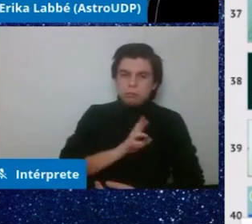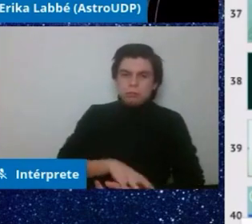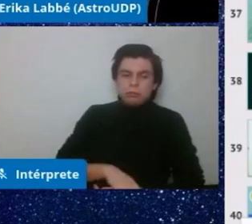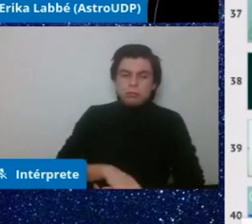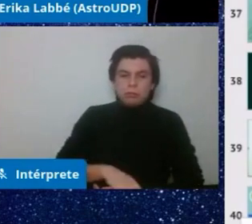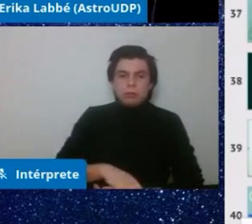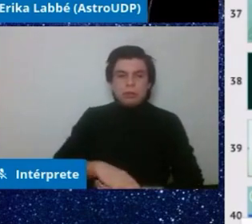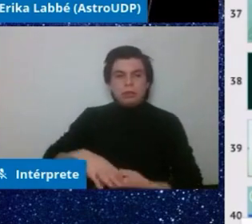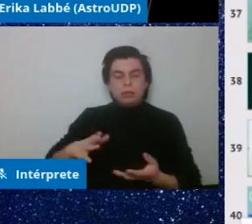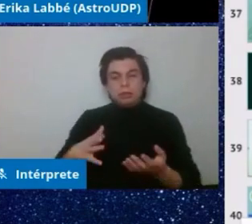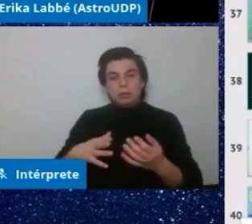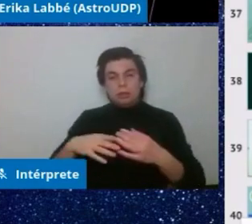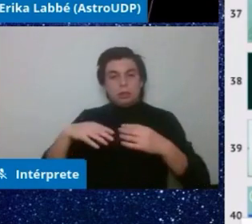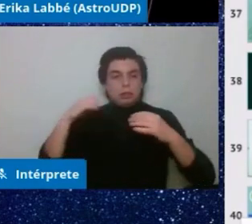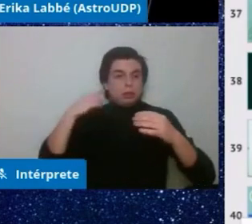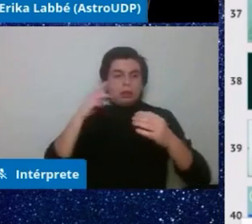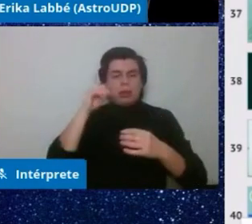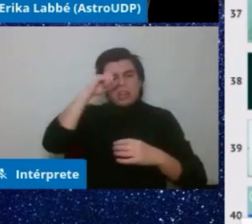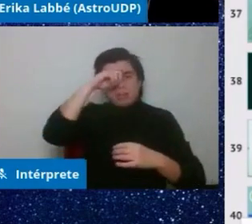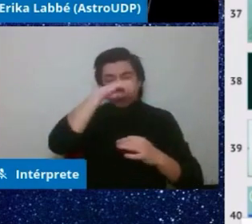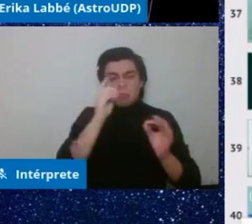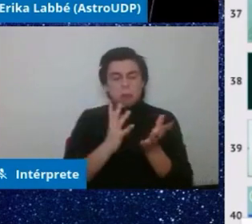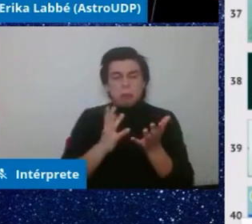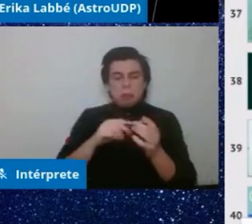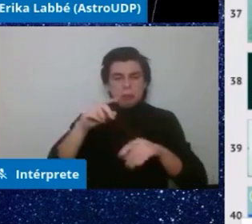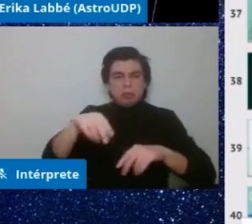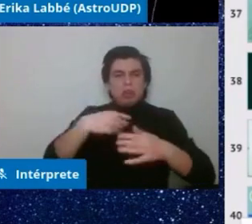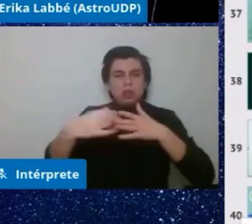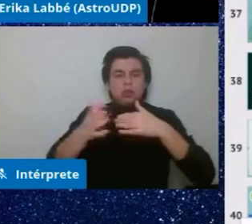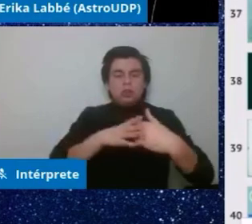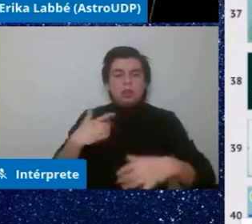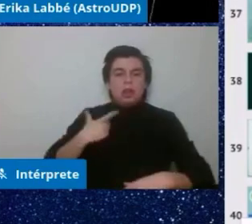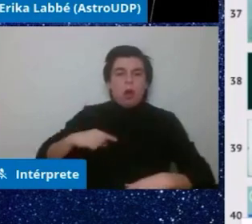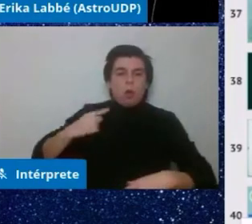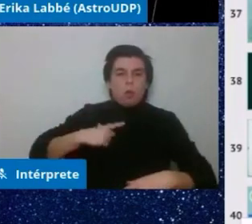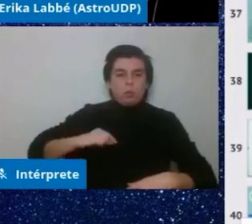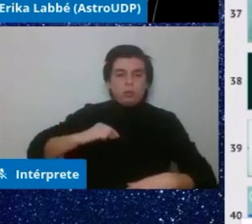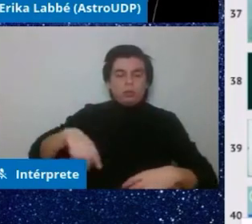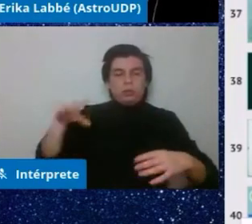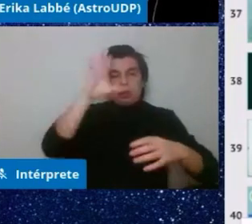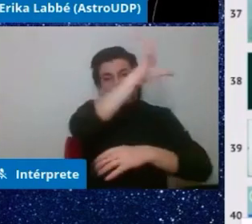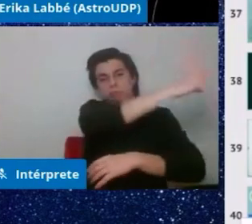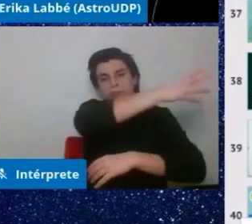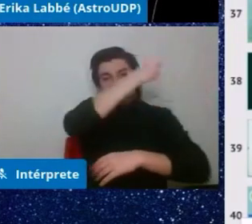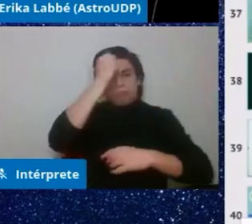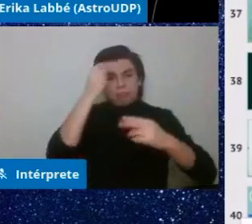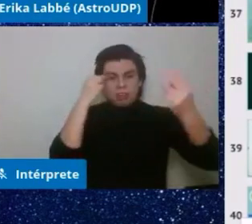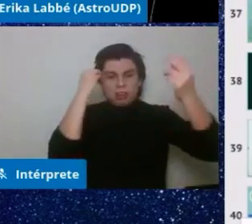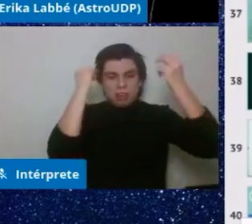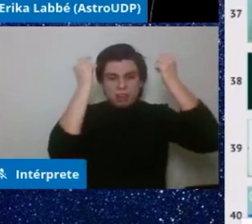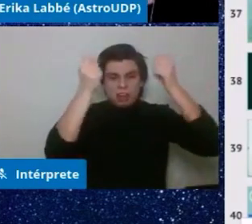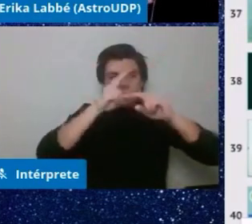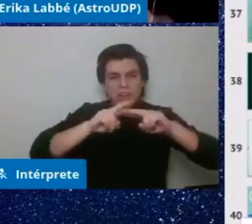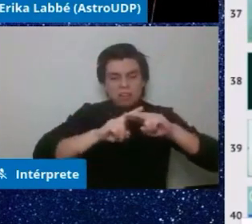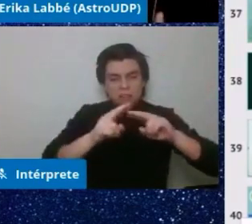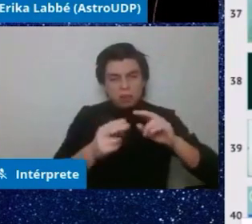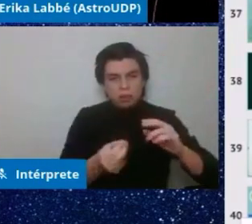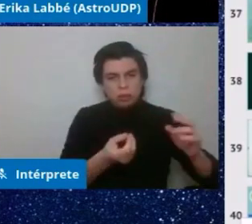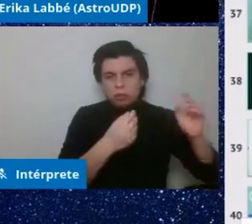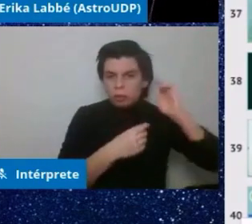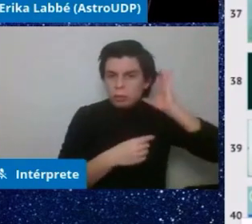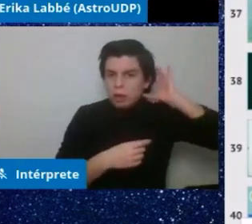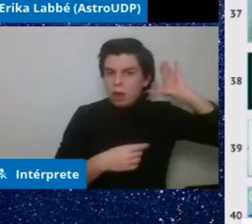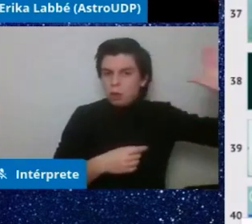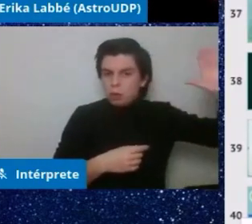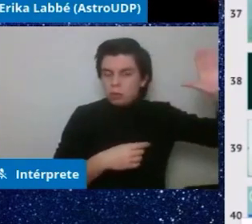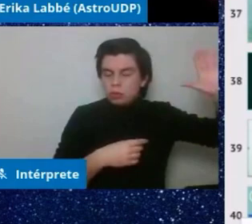tan compleja. Ujú. Este dispositivo lo crearon en Estados Unidos, en la Universidad de Harvard, para escuchar el eclipse de Estados Unidos,